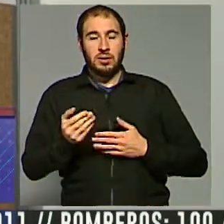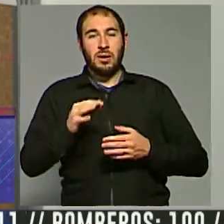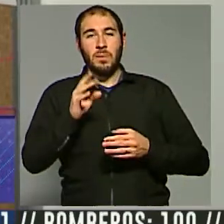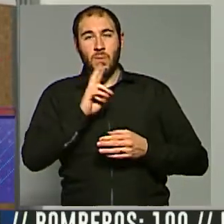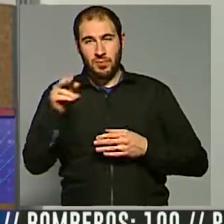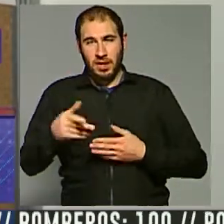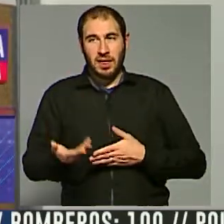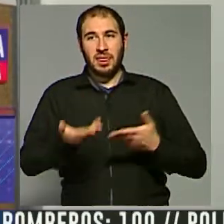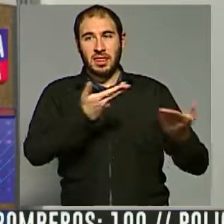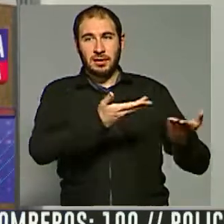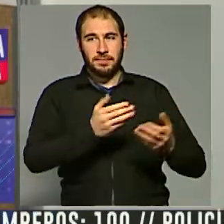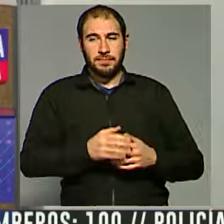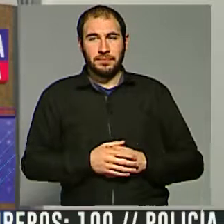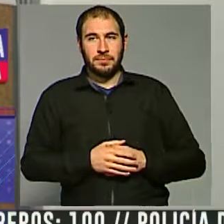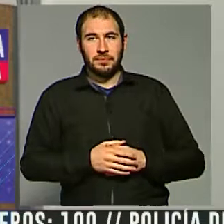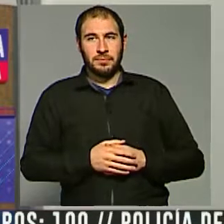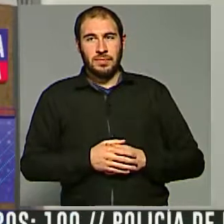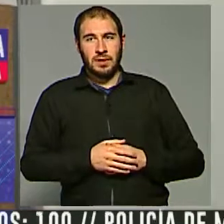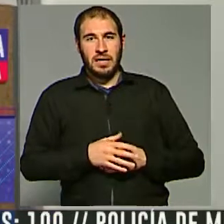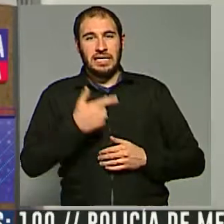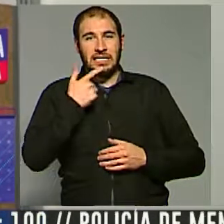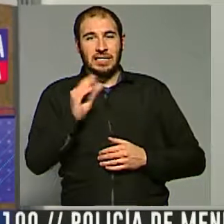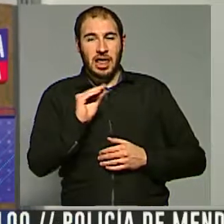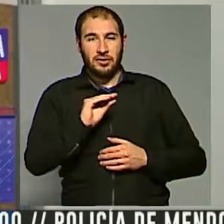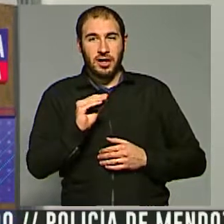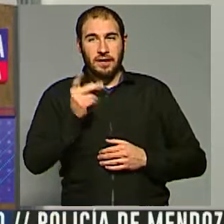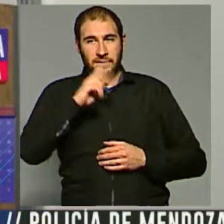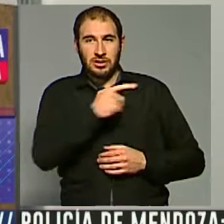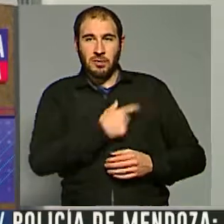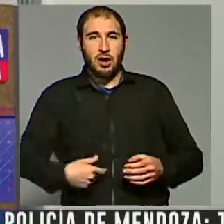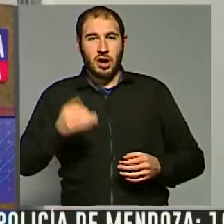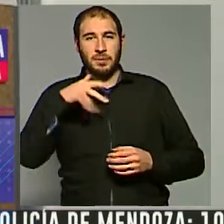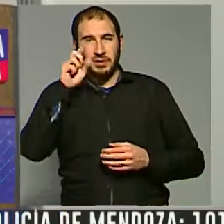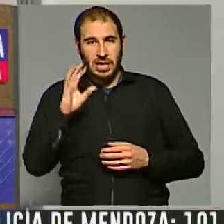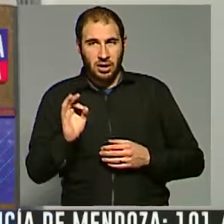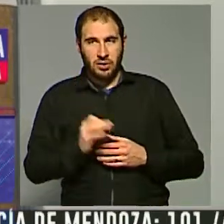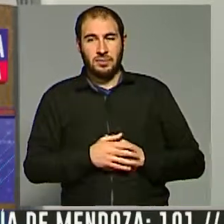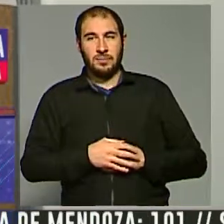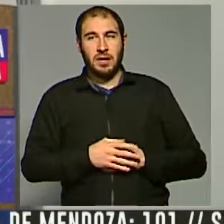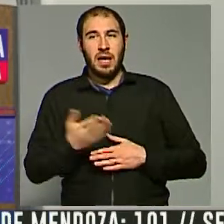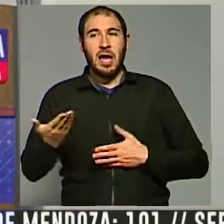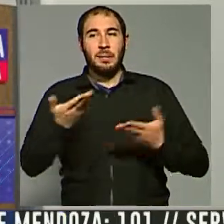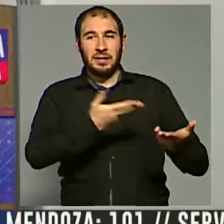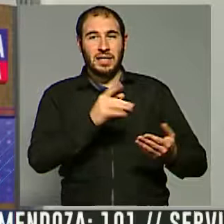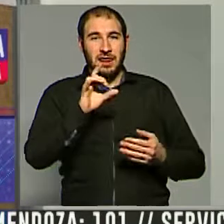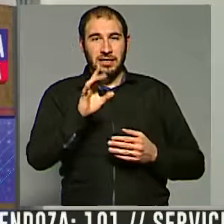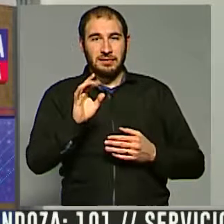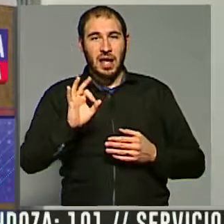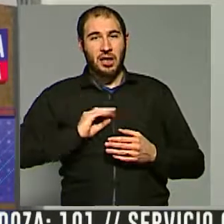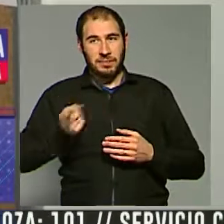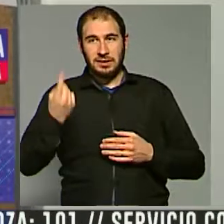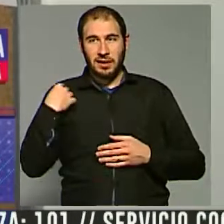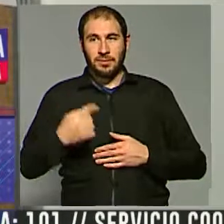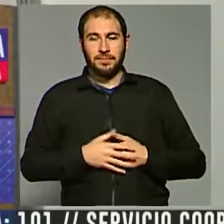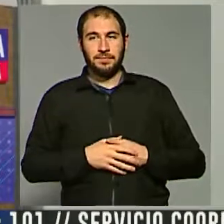doctora Aida Kemmelmacher a la senadora vicegobernadora Montero lo presentamos en diciembre del año